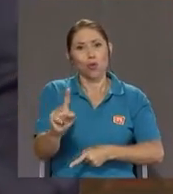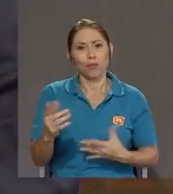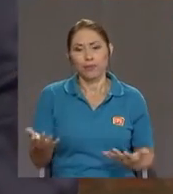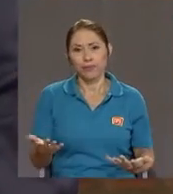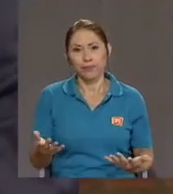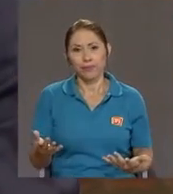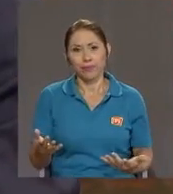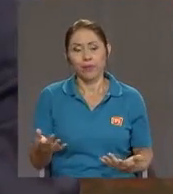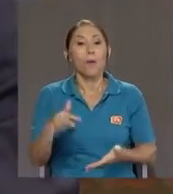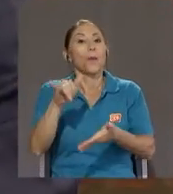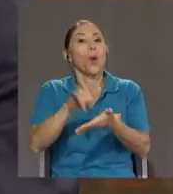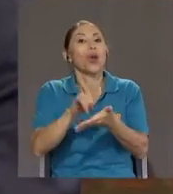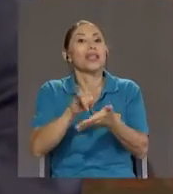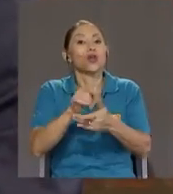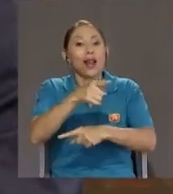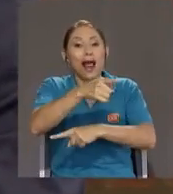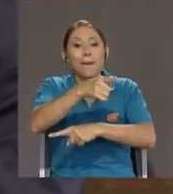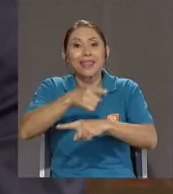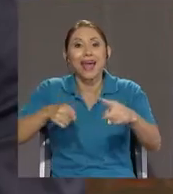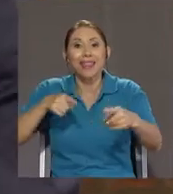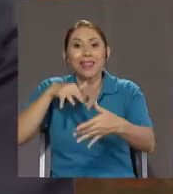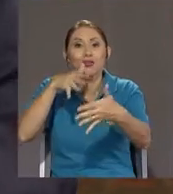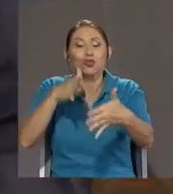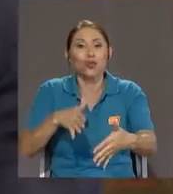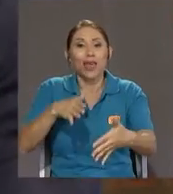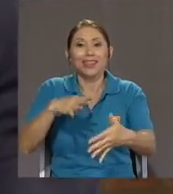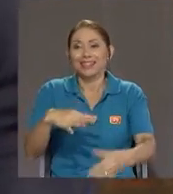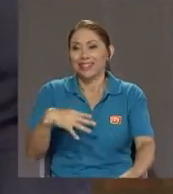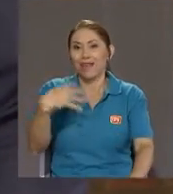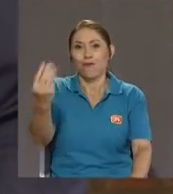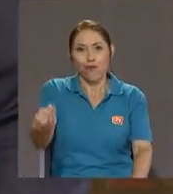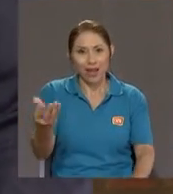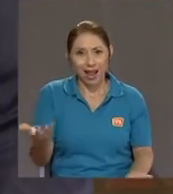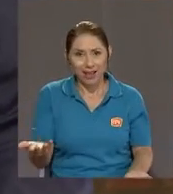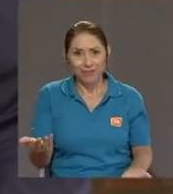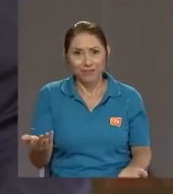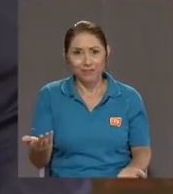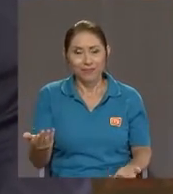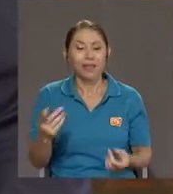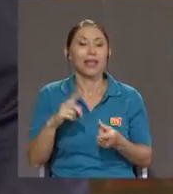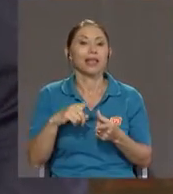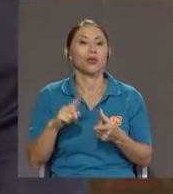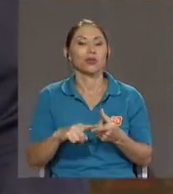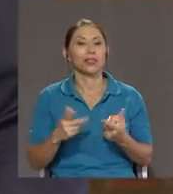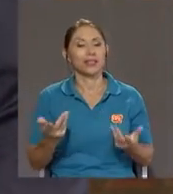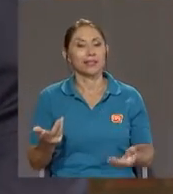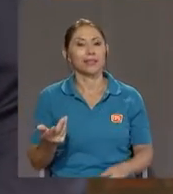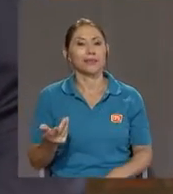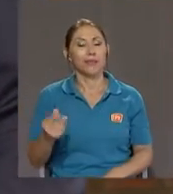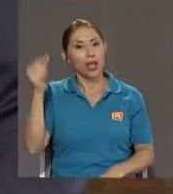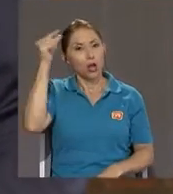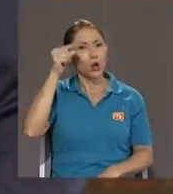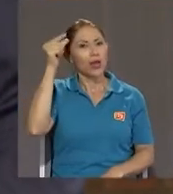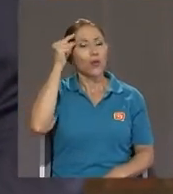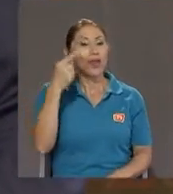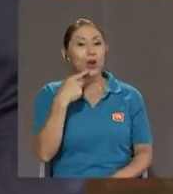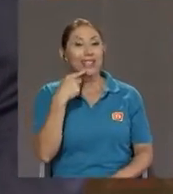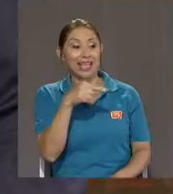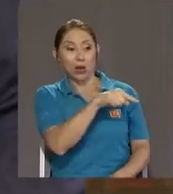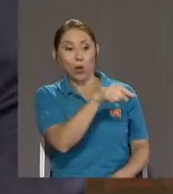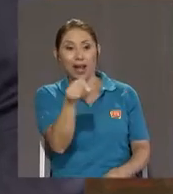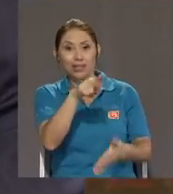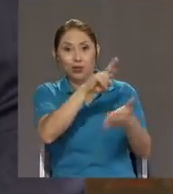Y por eso la mitad de los estudiantes están fuera de ellas. Entonces, lo que el gobierno les dijo